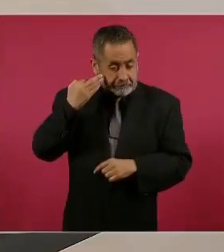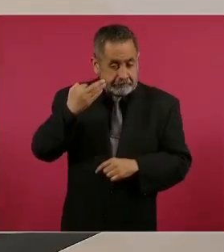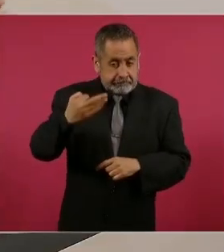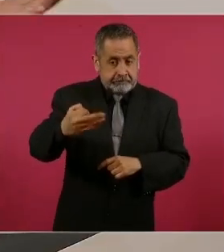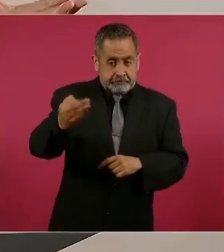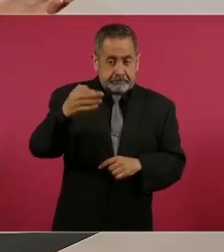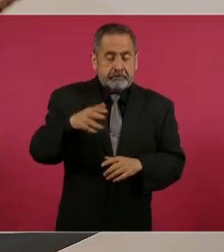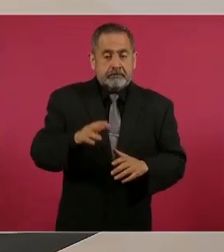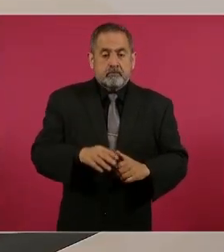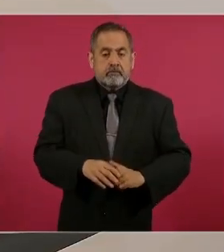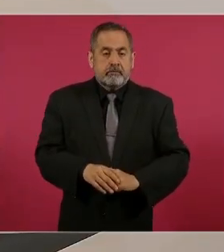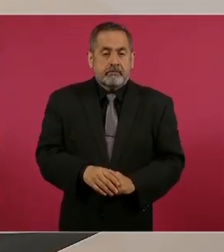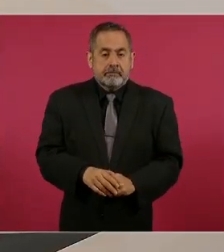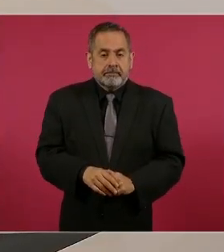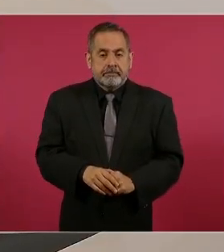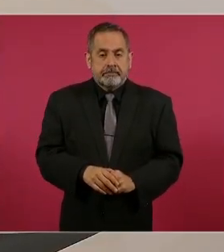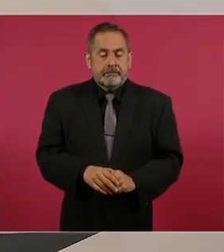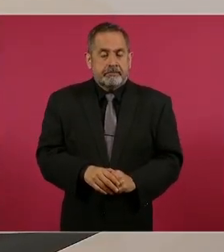y